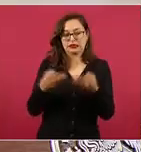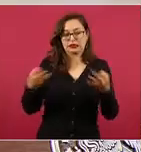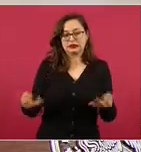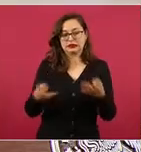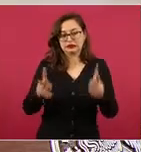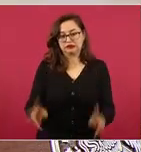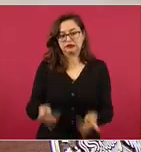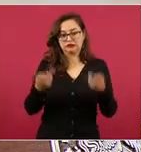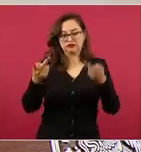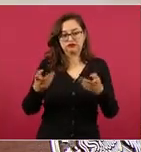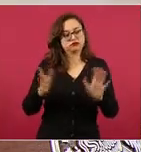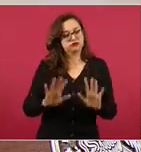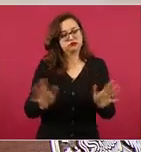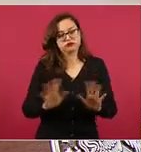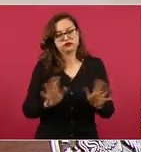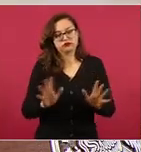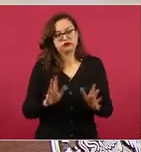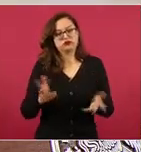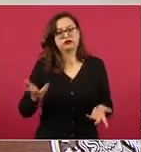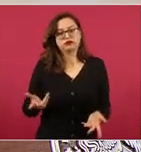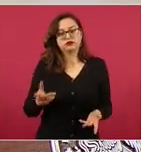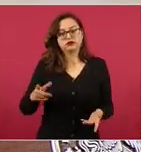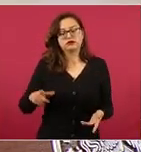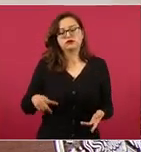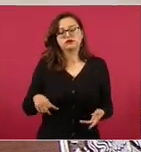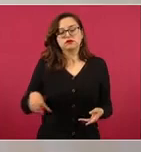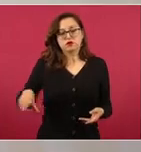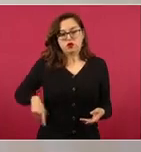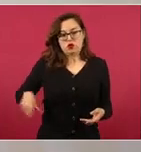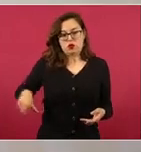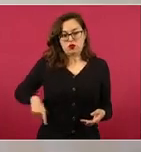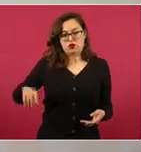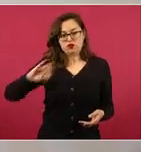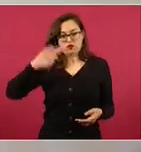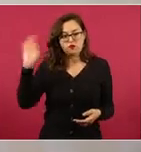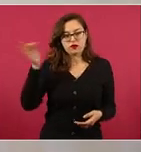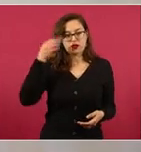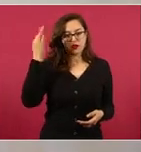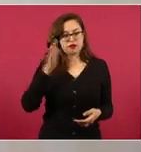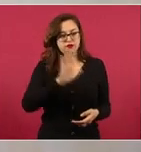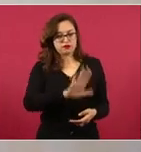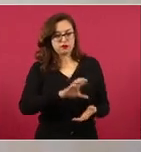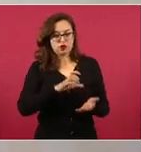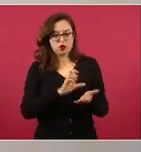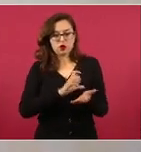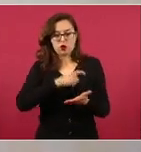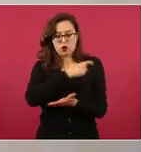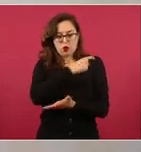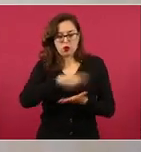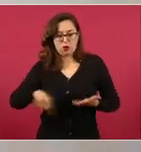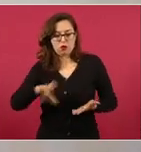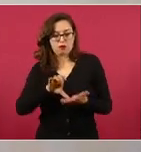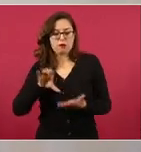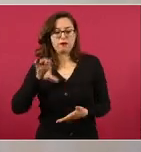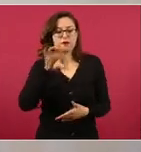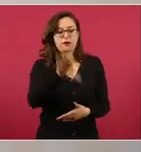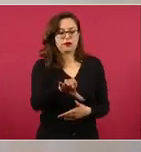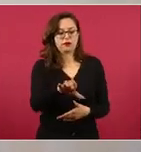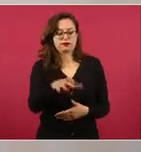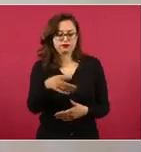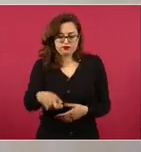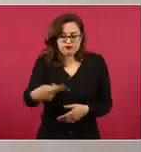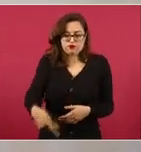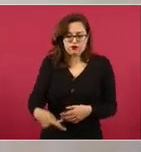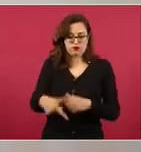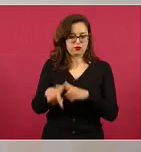lo comprara al gobierno del estado. Esto porque tenía que hacer pagos a trabajadores.